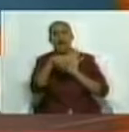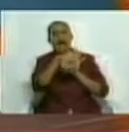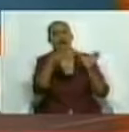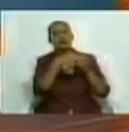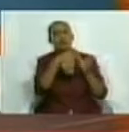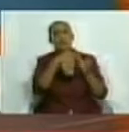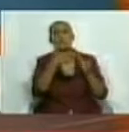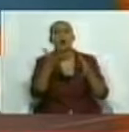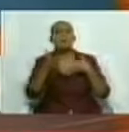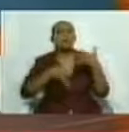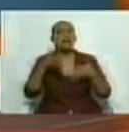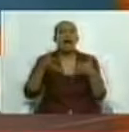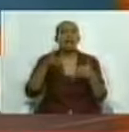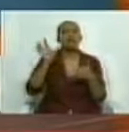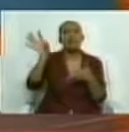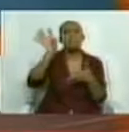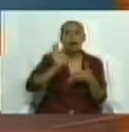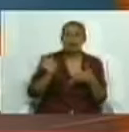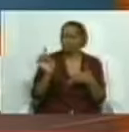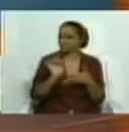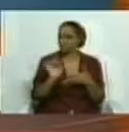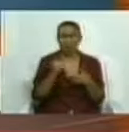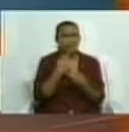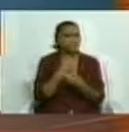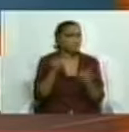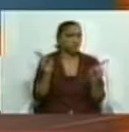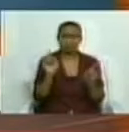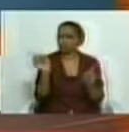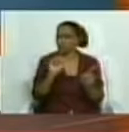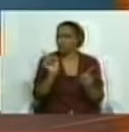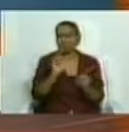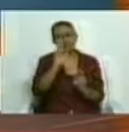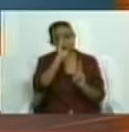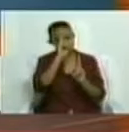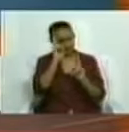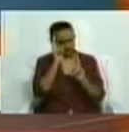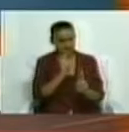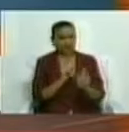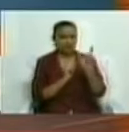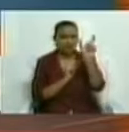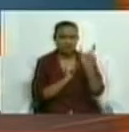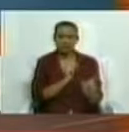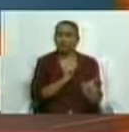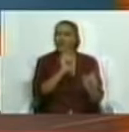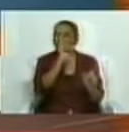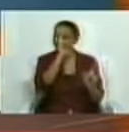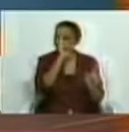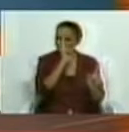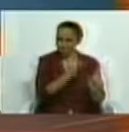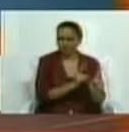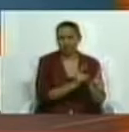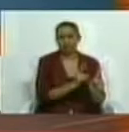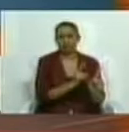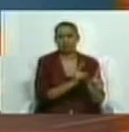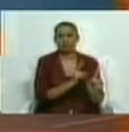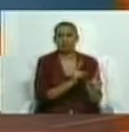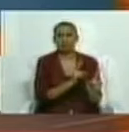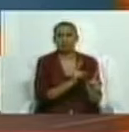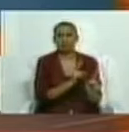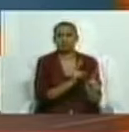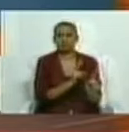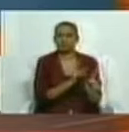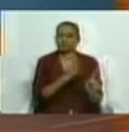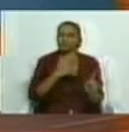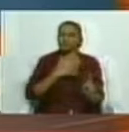conforma una fachada transnacional para delinquir se ha construido un mito Así es mi primera